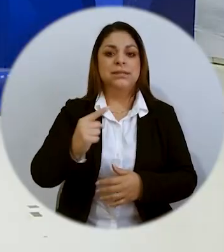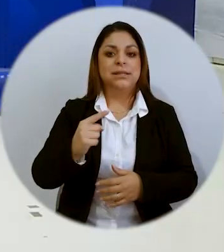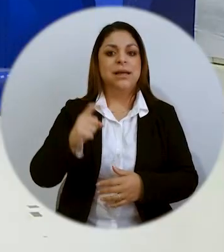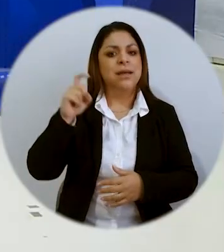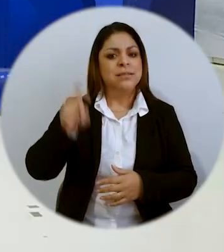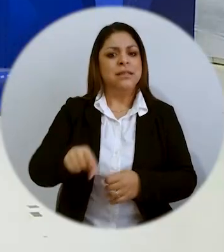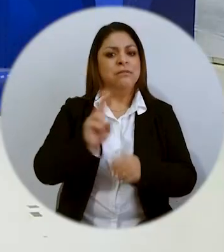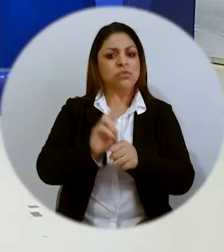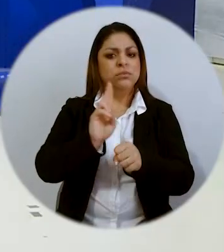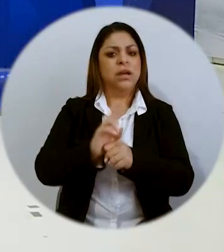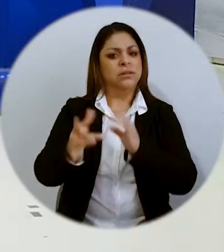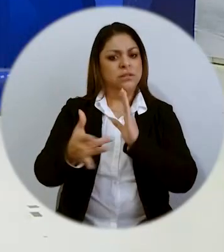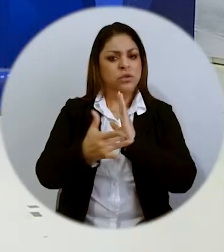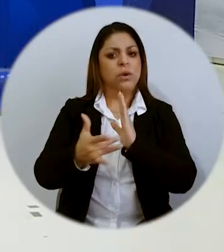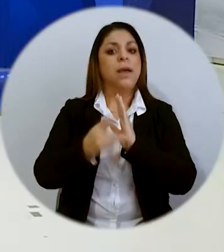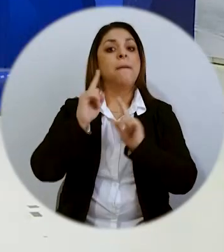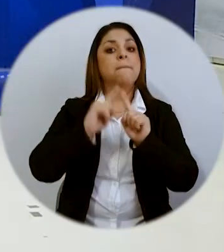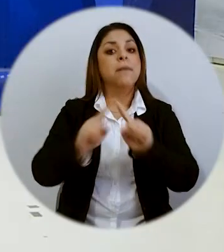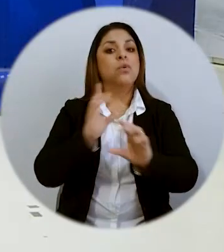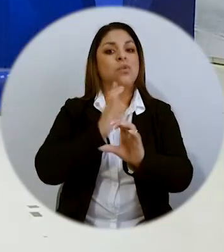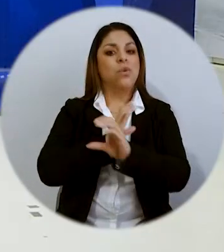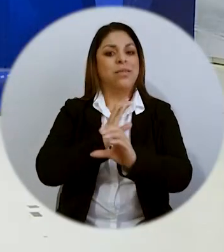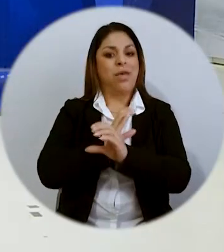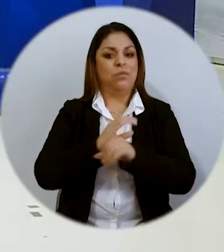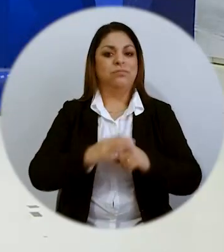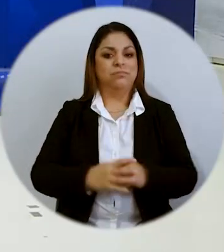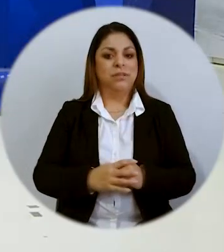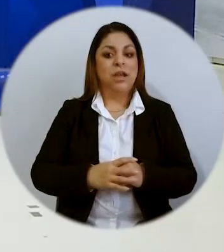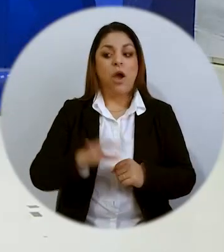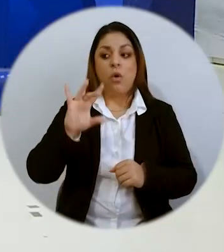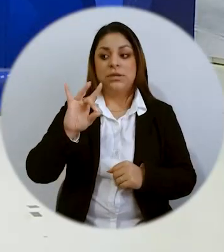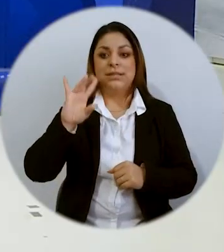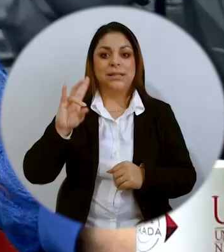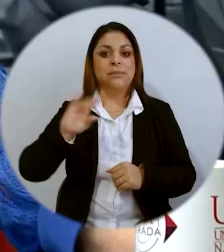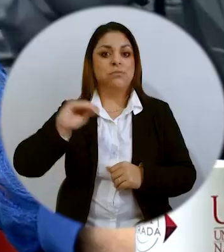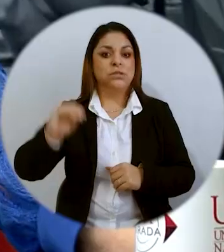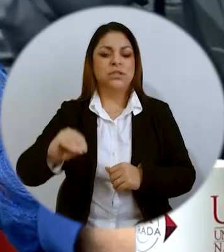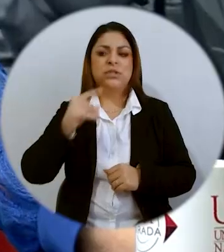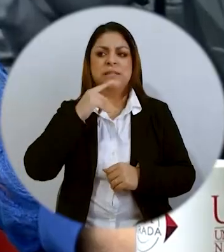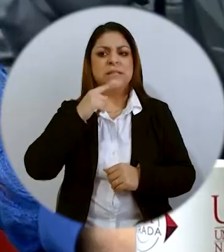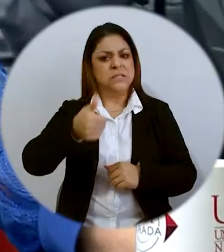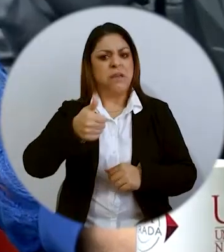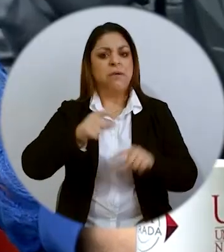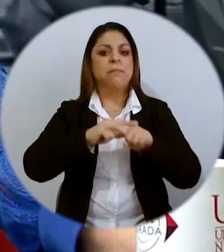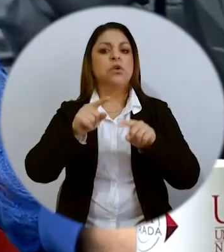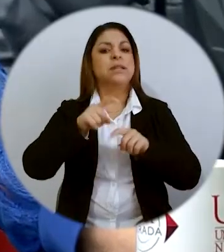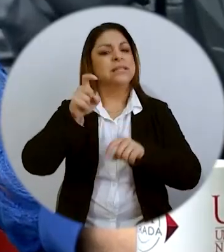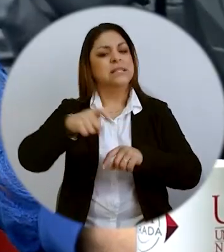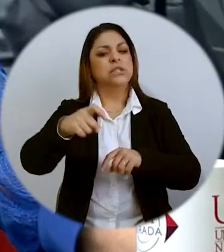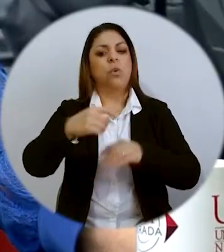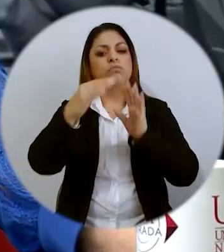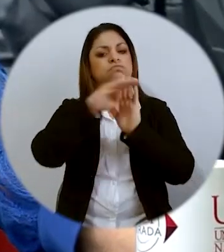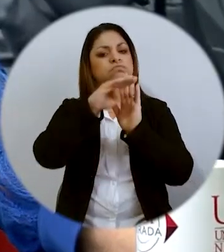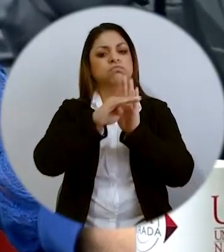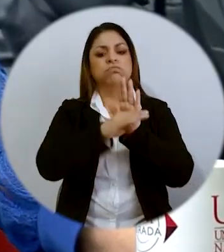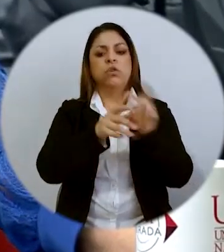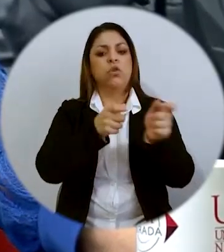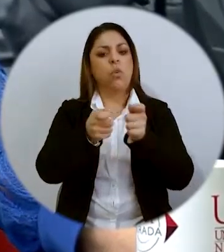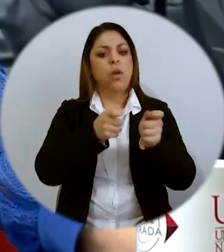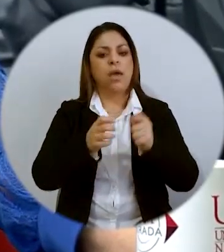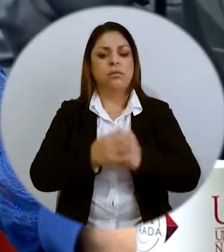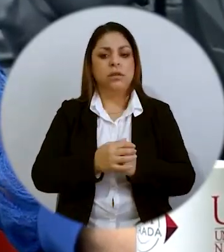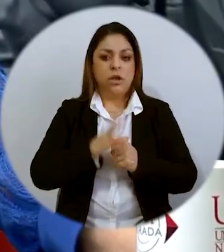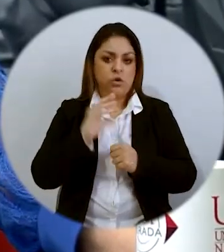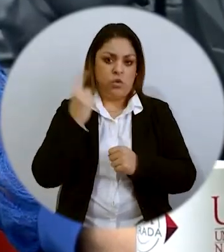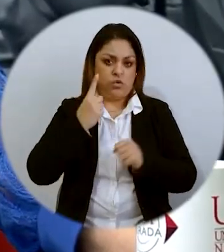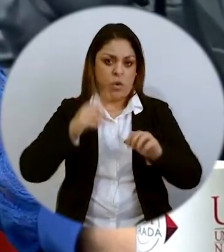79% considera que hay que usar las nuevas tecnologías con cuidado y un 87% pide que se regule. Y no solo aquí,